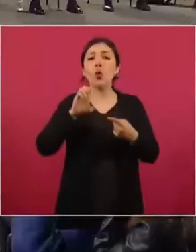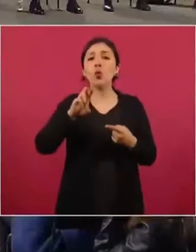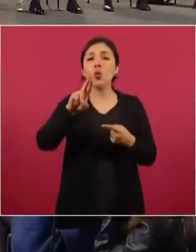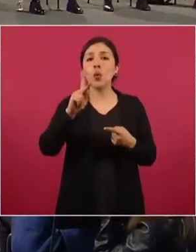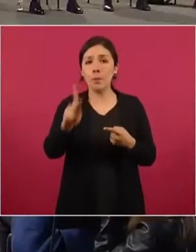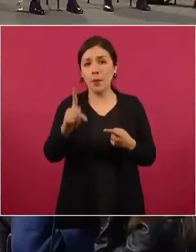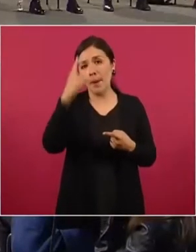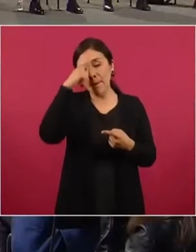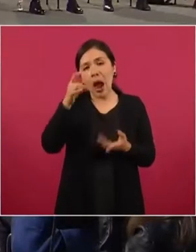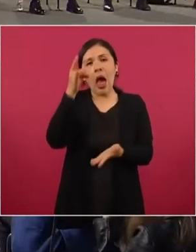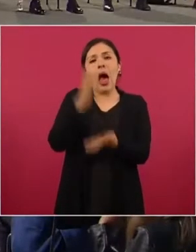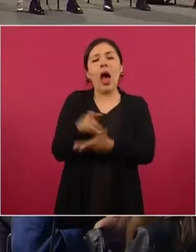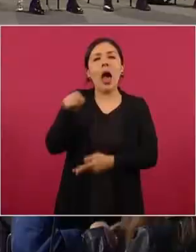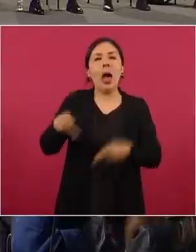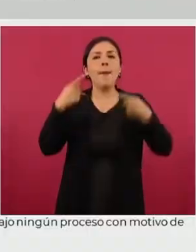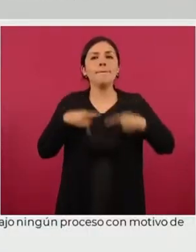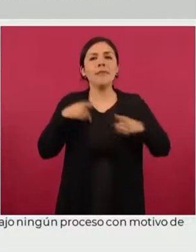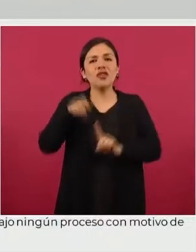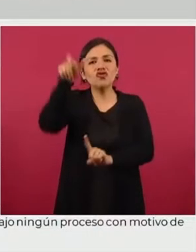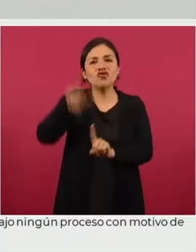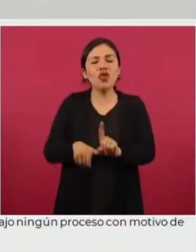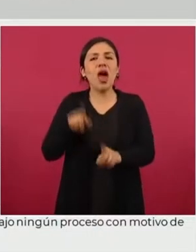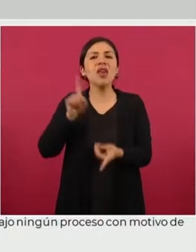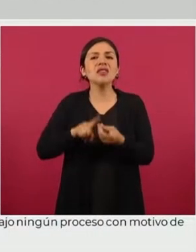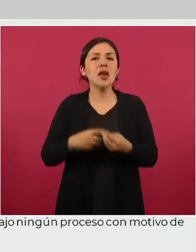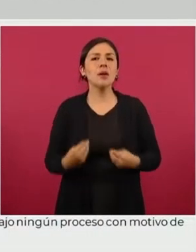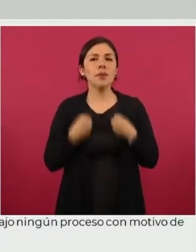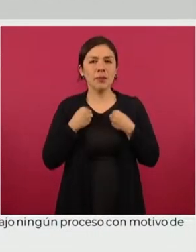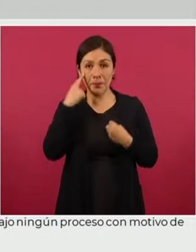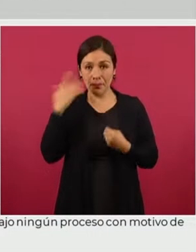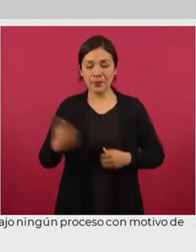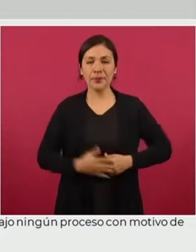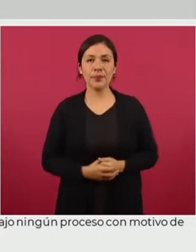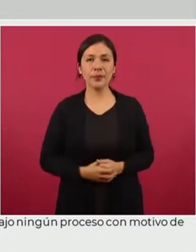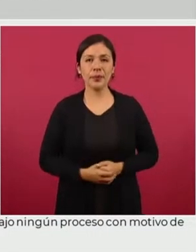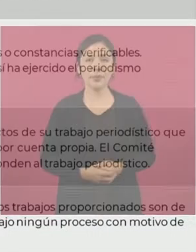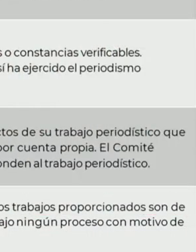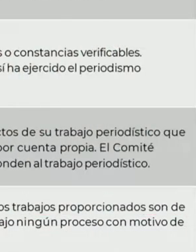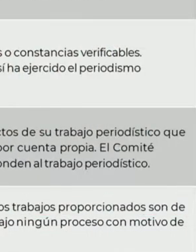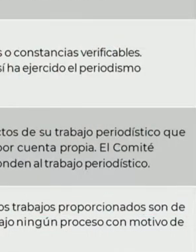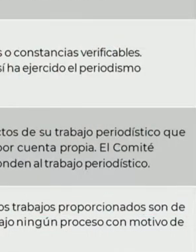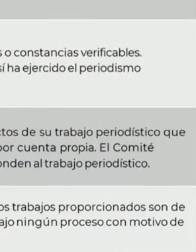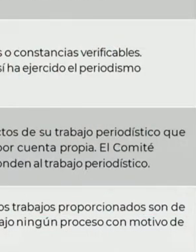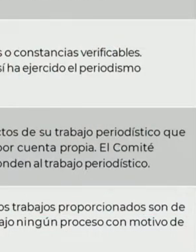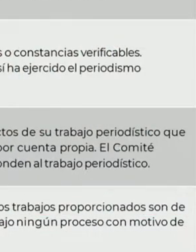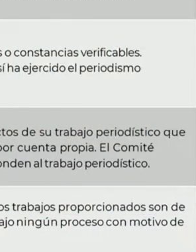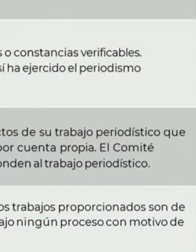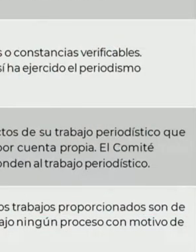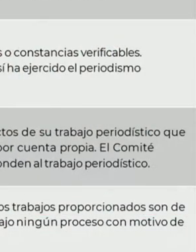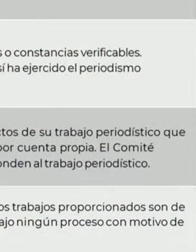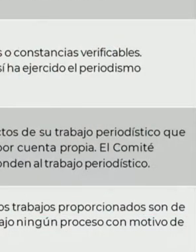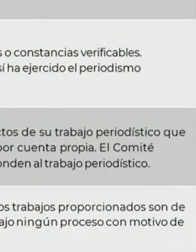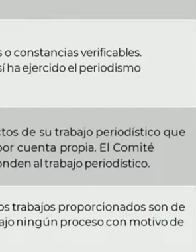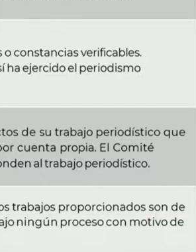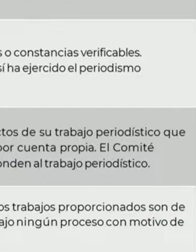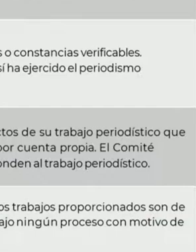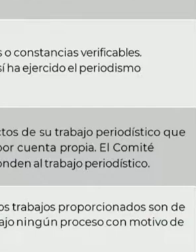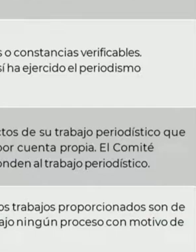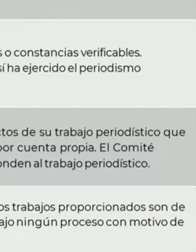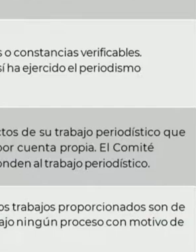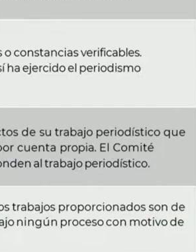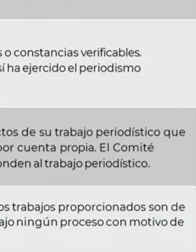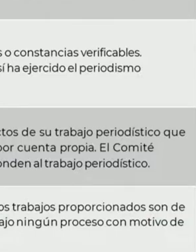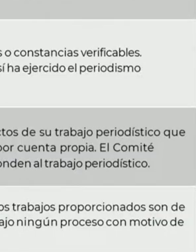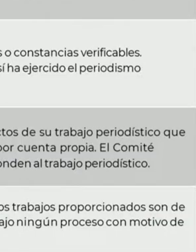porque permite identificar oficialmente a quienes residen y que sean ciudadanos mexicanos, un número de seguridad social. Este